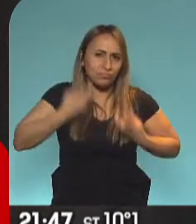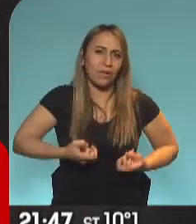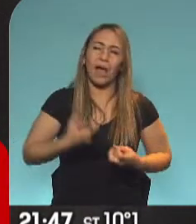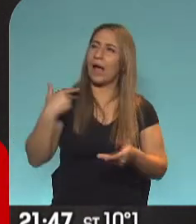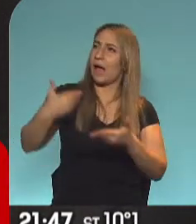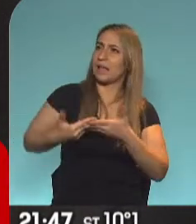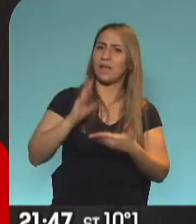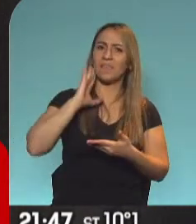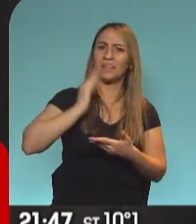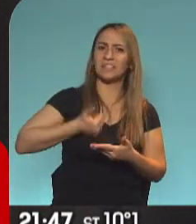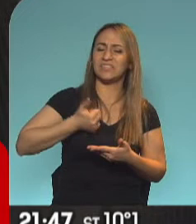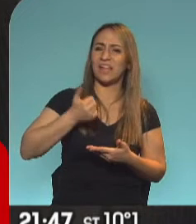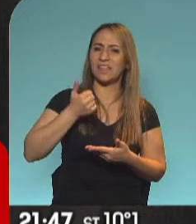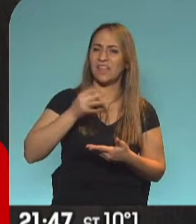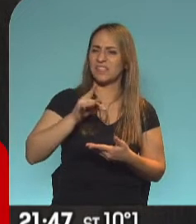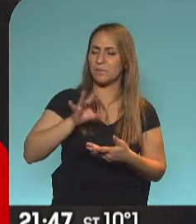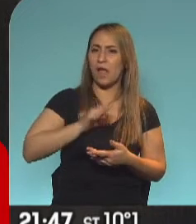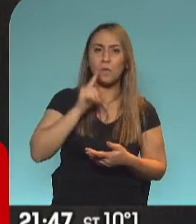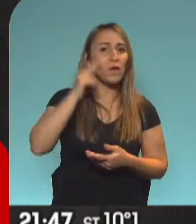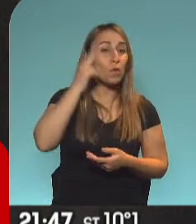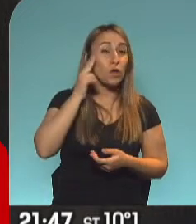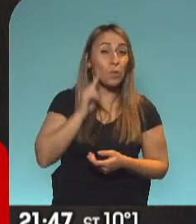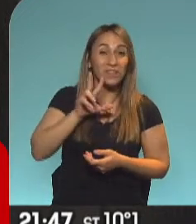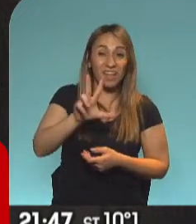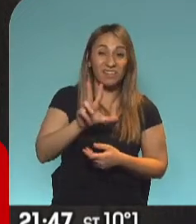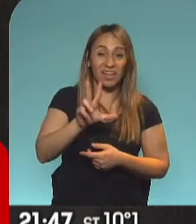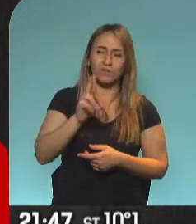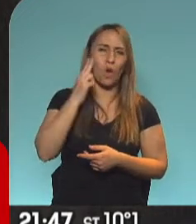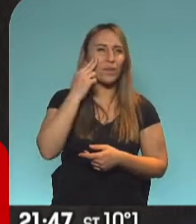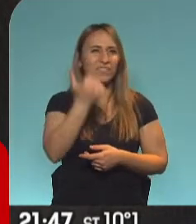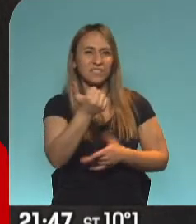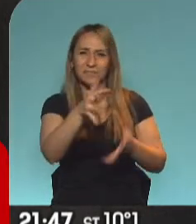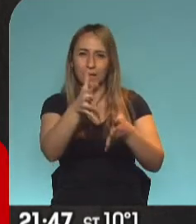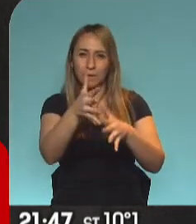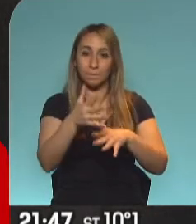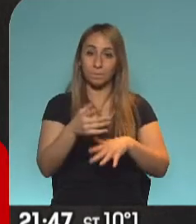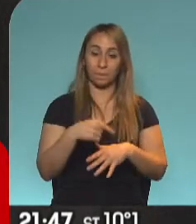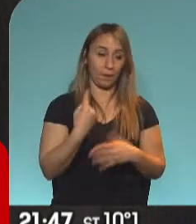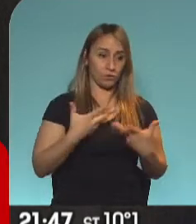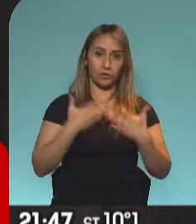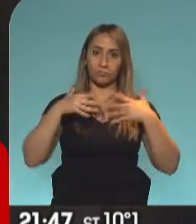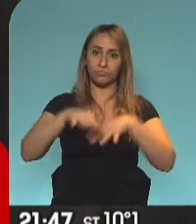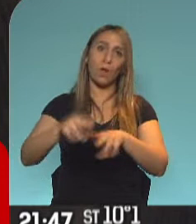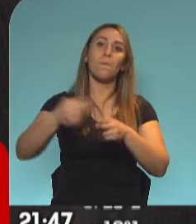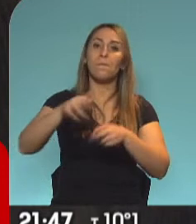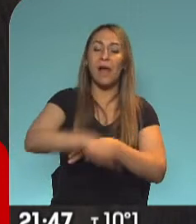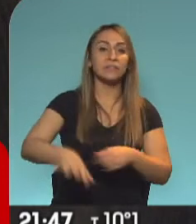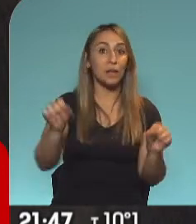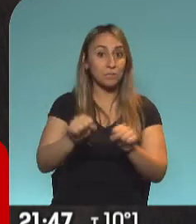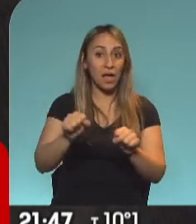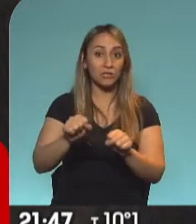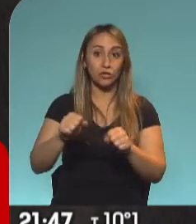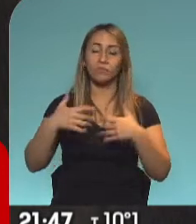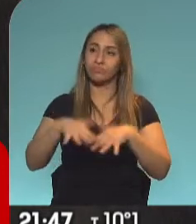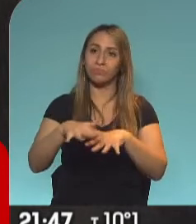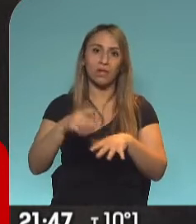del 93, fue cuando nos corrieron, 96 nos corrieron de Plaza de Mayo, yo no había estado afiliado a ningún partido. Y ahí